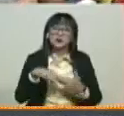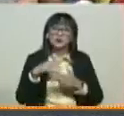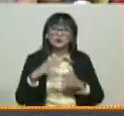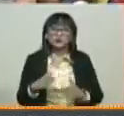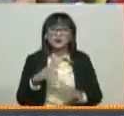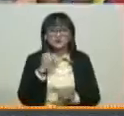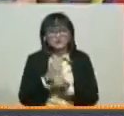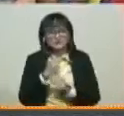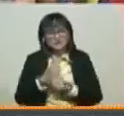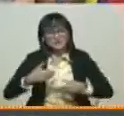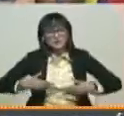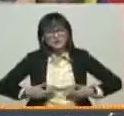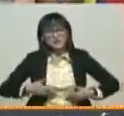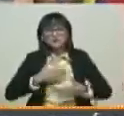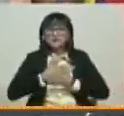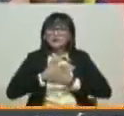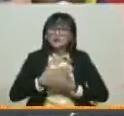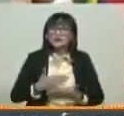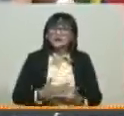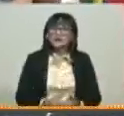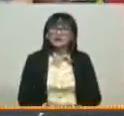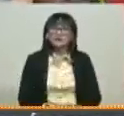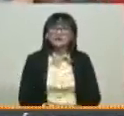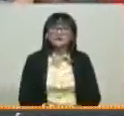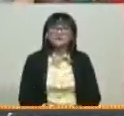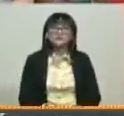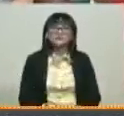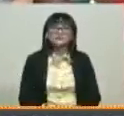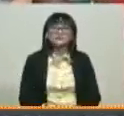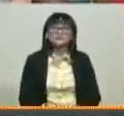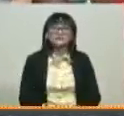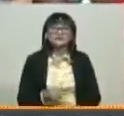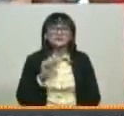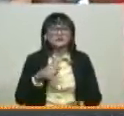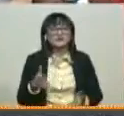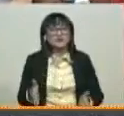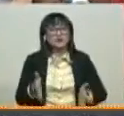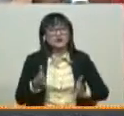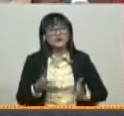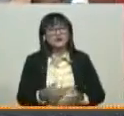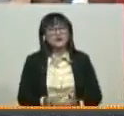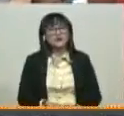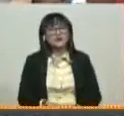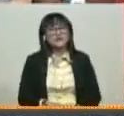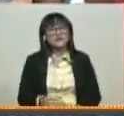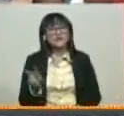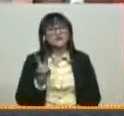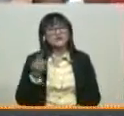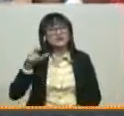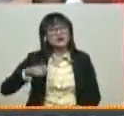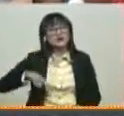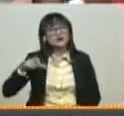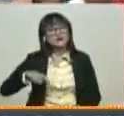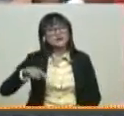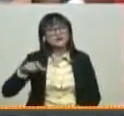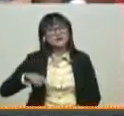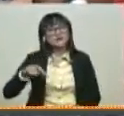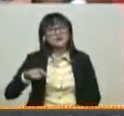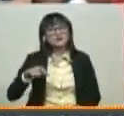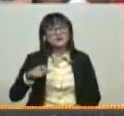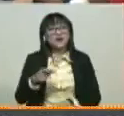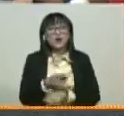revolucionario, trabajador, solidario. Vamos a ganar porque Venezuela necesita